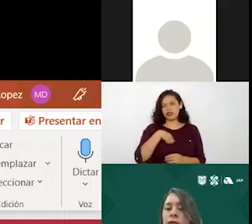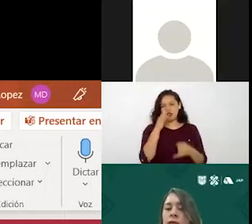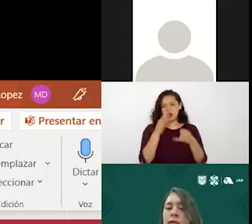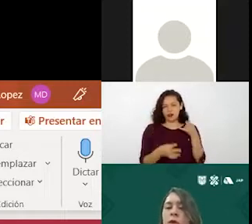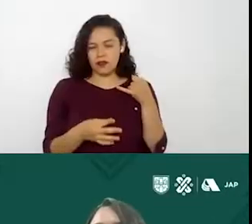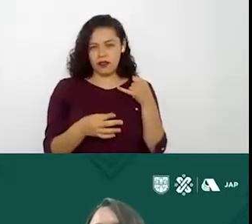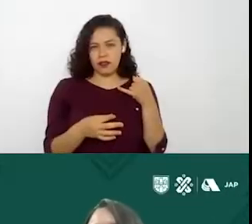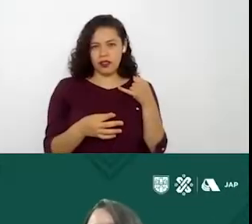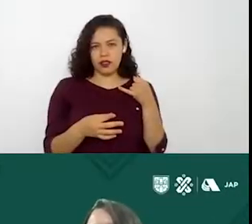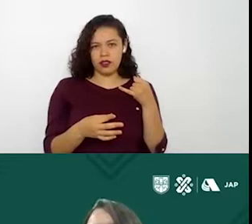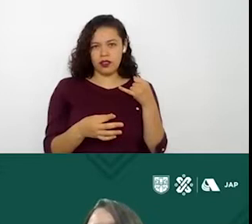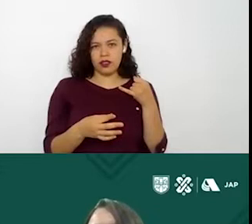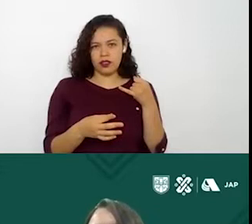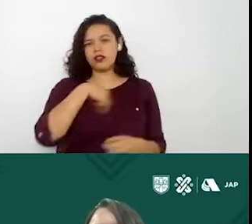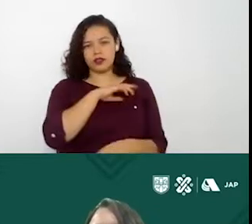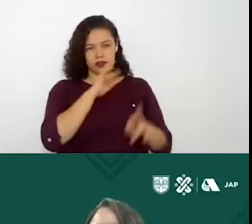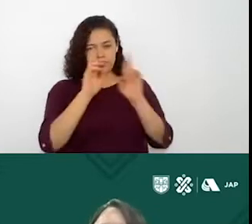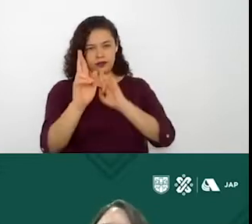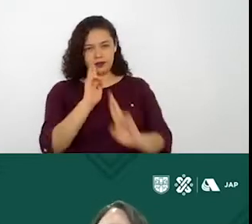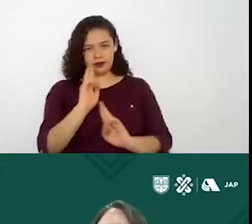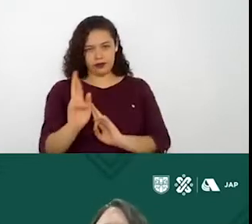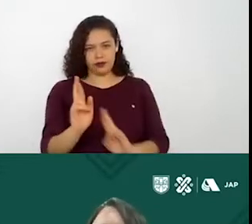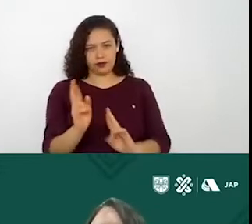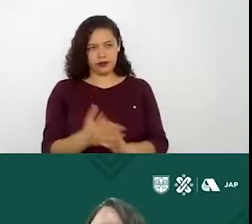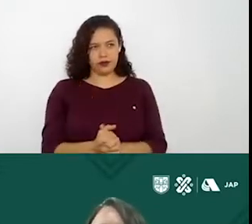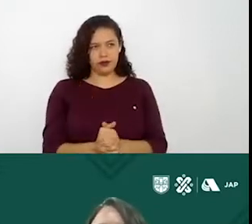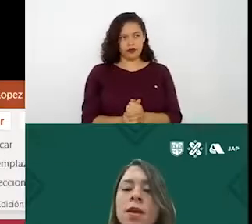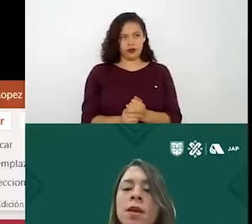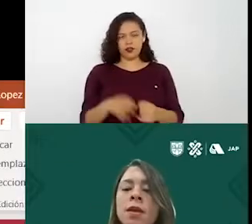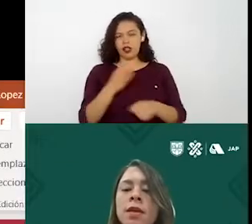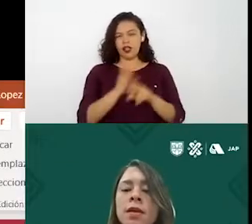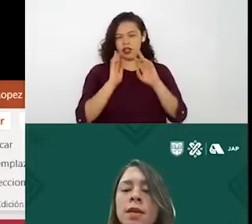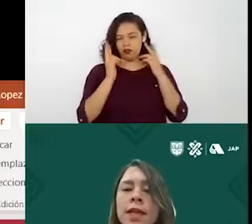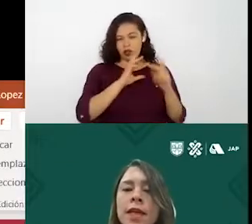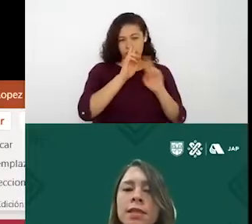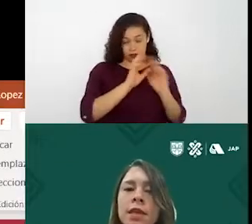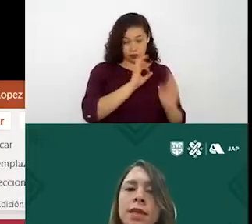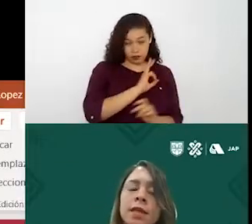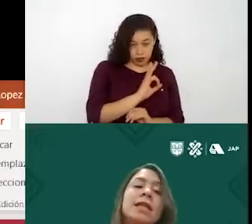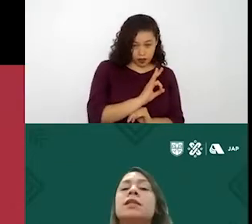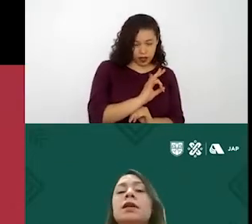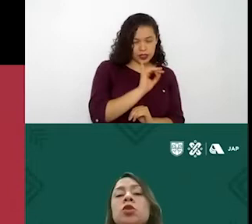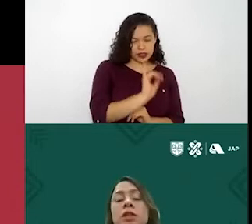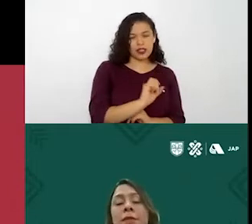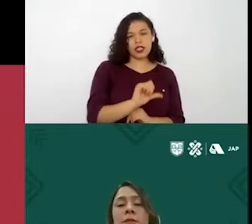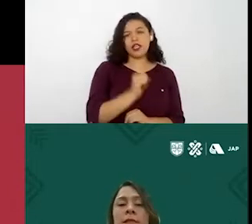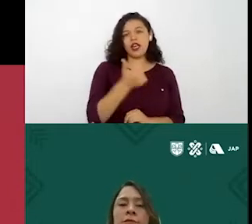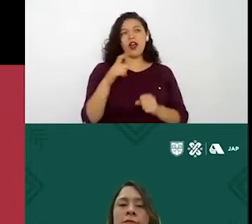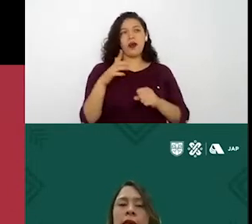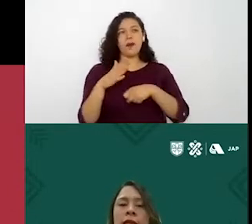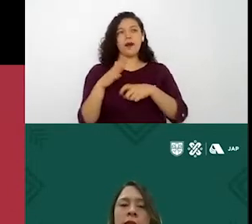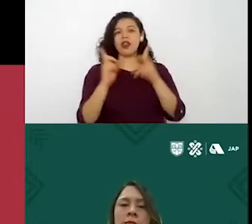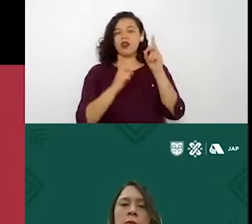de la sesión vamos a estar respondiendo cada una de ellas las que se puedan responder aquí en la sesión y las que y las que sean dudas más